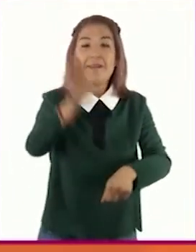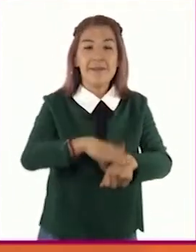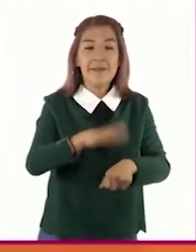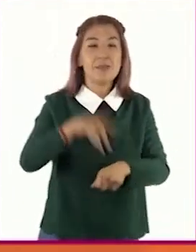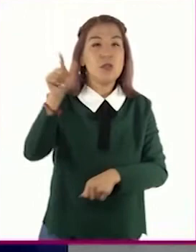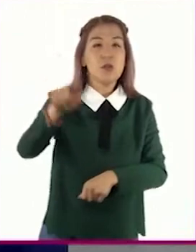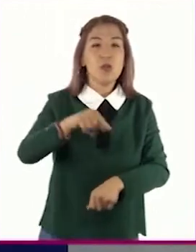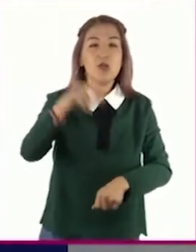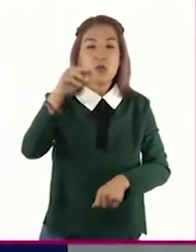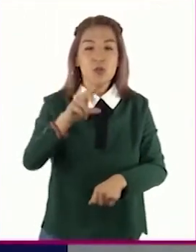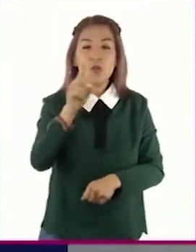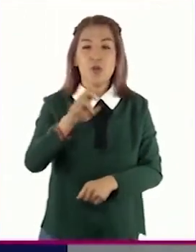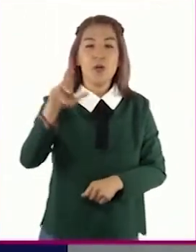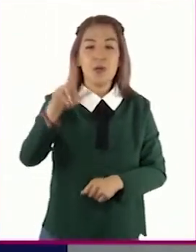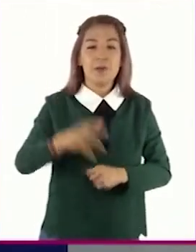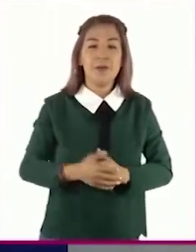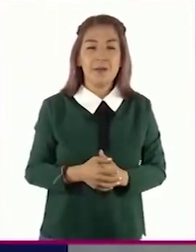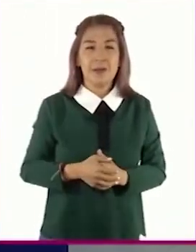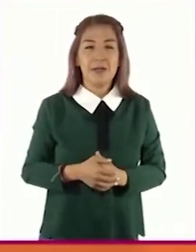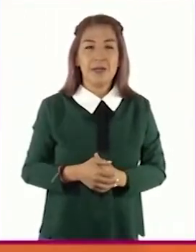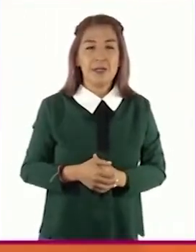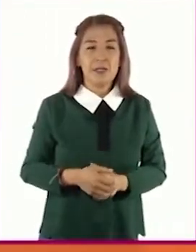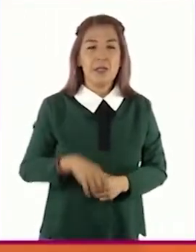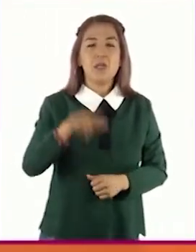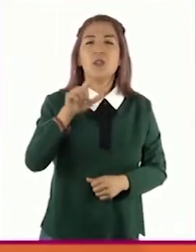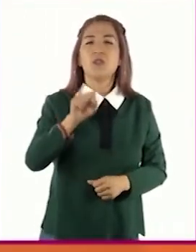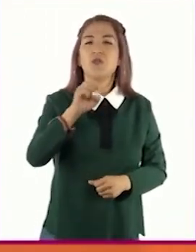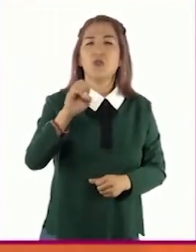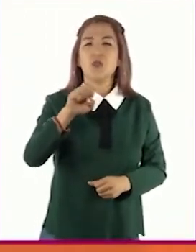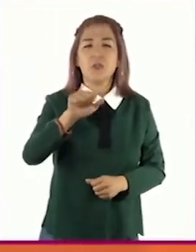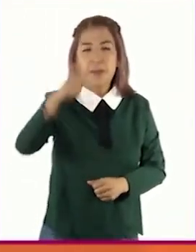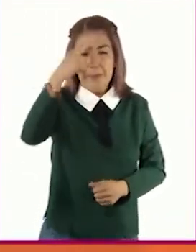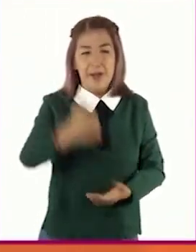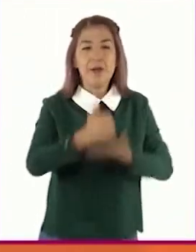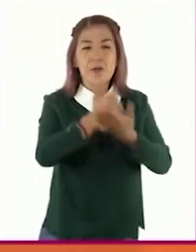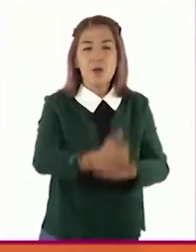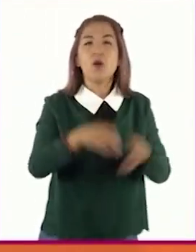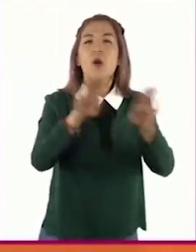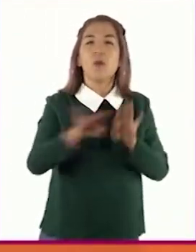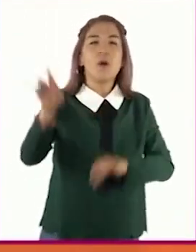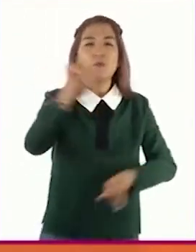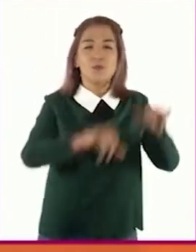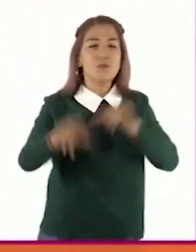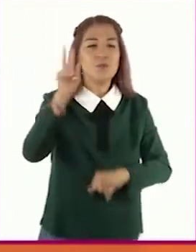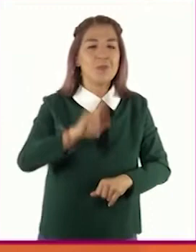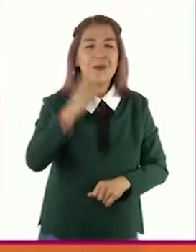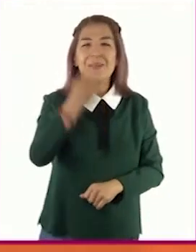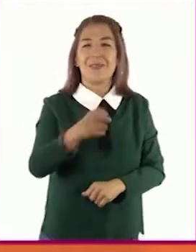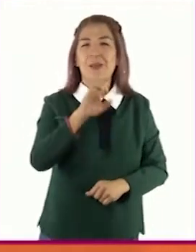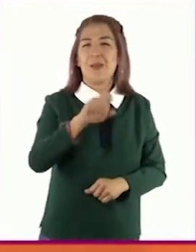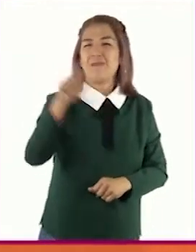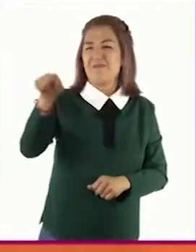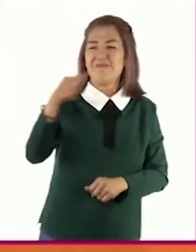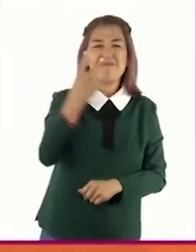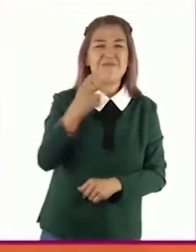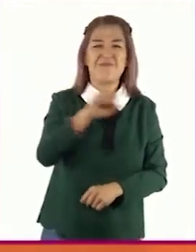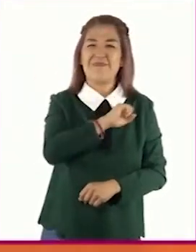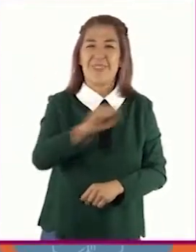doctor Plinio Sosa para que nos ayude con las reacciones de óxido-reducción.